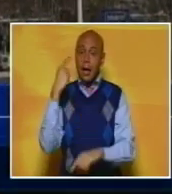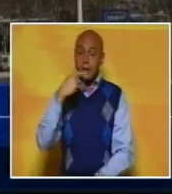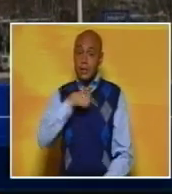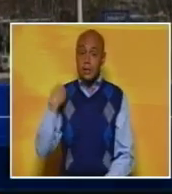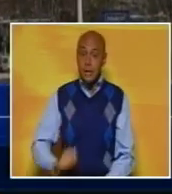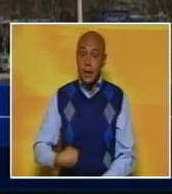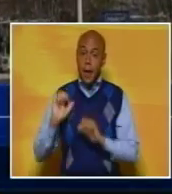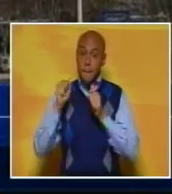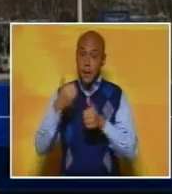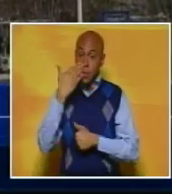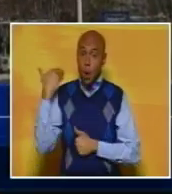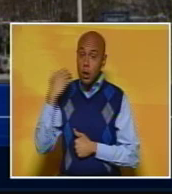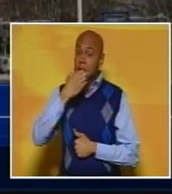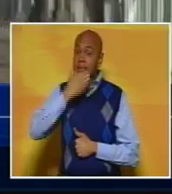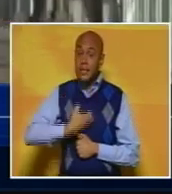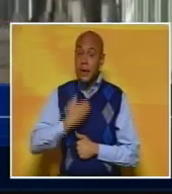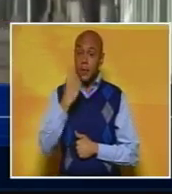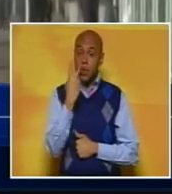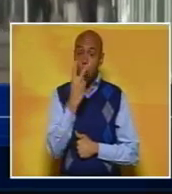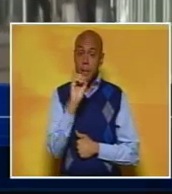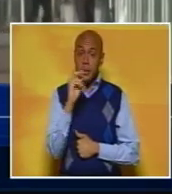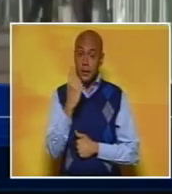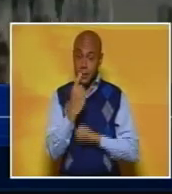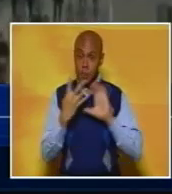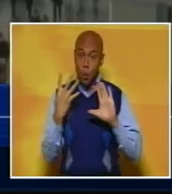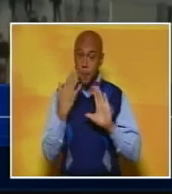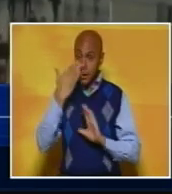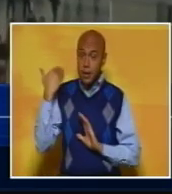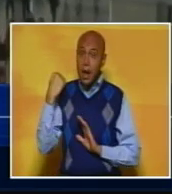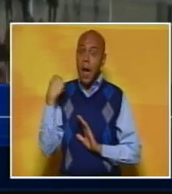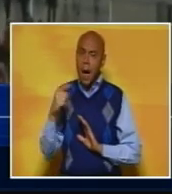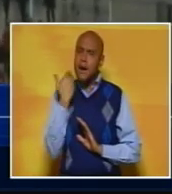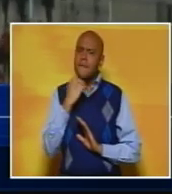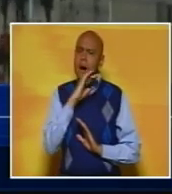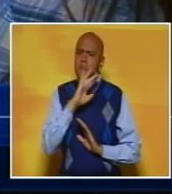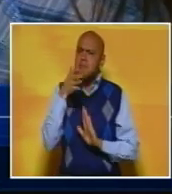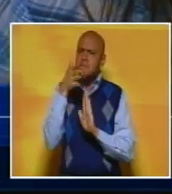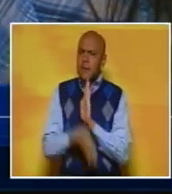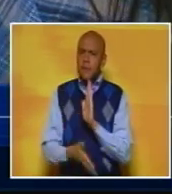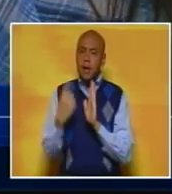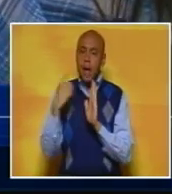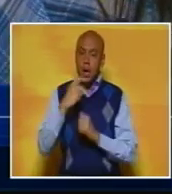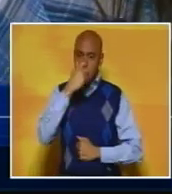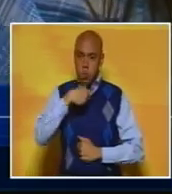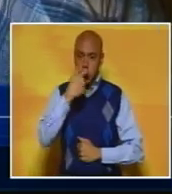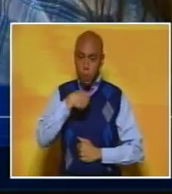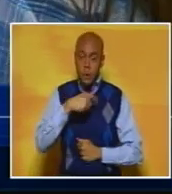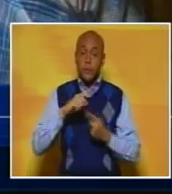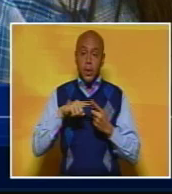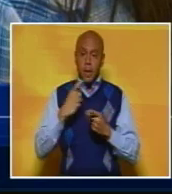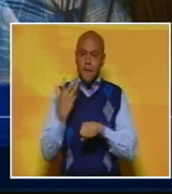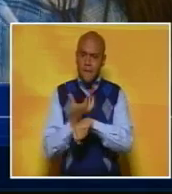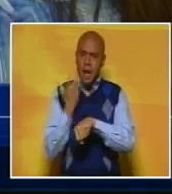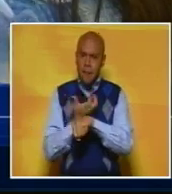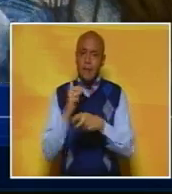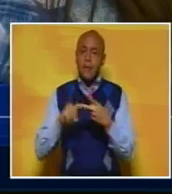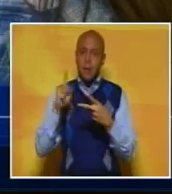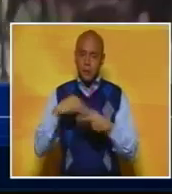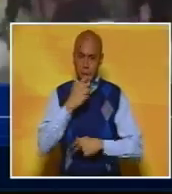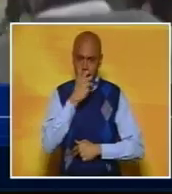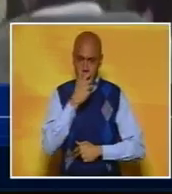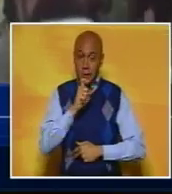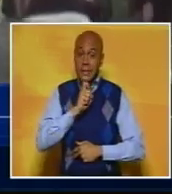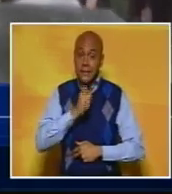Wuhan en diciembre de 2019 provoca una enfermedad infecciosa cuyos síntomas son tos seca, fiebre y dificultad